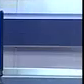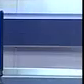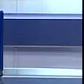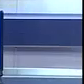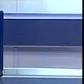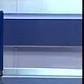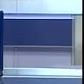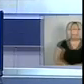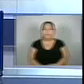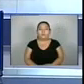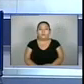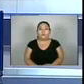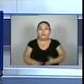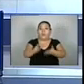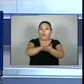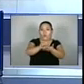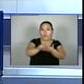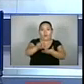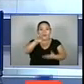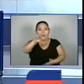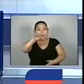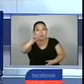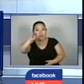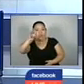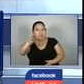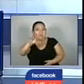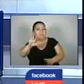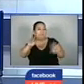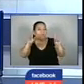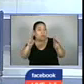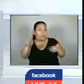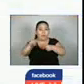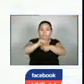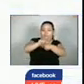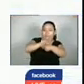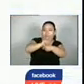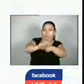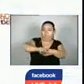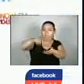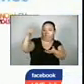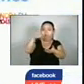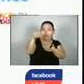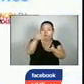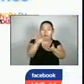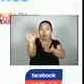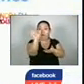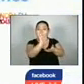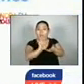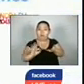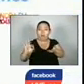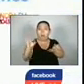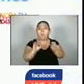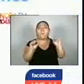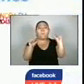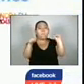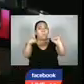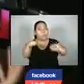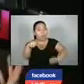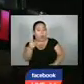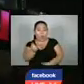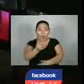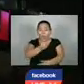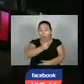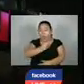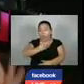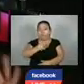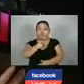La Escuela de Comunicaciones RSM te invita al taller intensivo Herramientas de Alto Impacto para la Interpretación de la